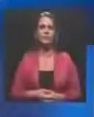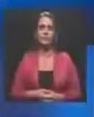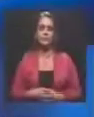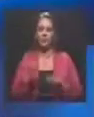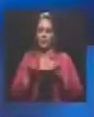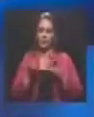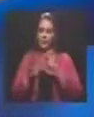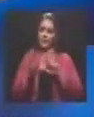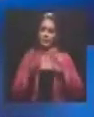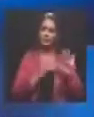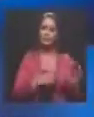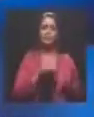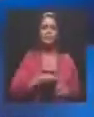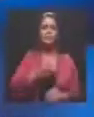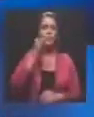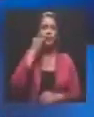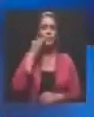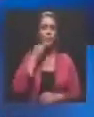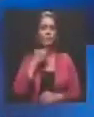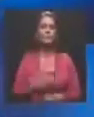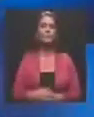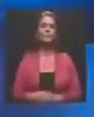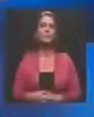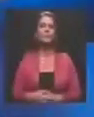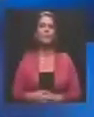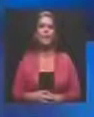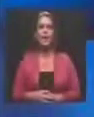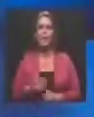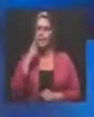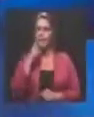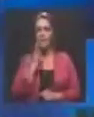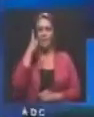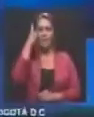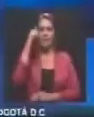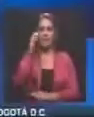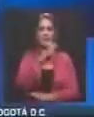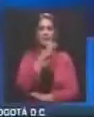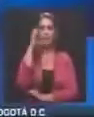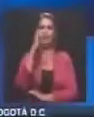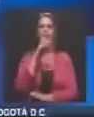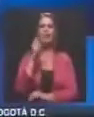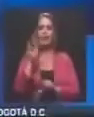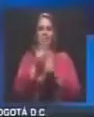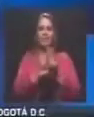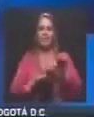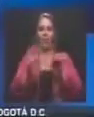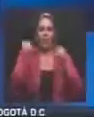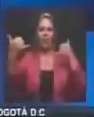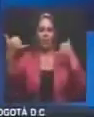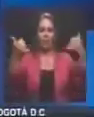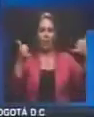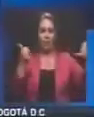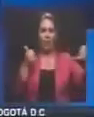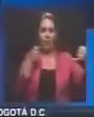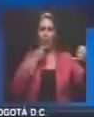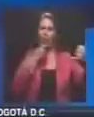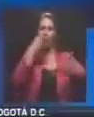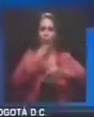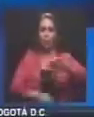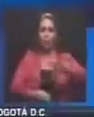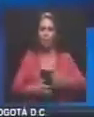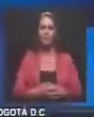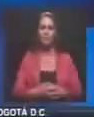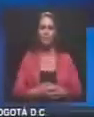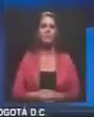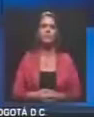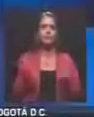De tema, este martes debutará el VAR por primera vez en tierras colombianas. El videoarbitraje se estará estrenando